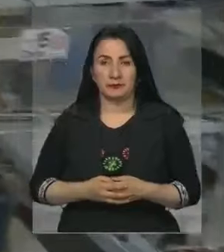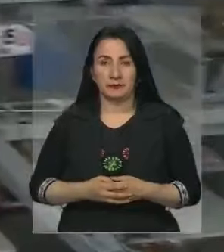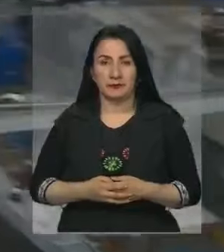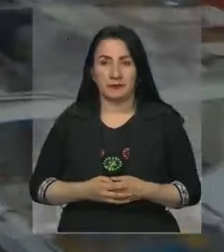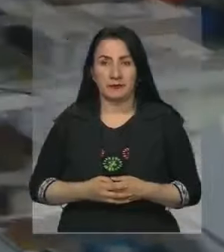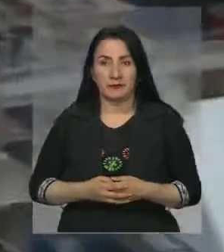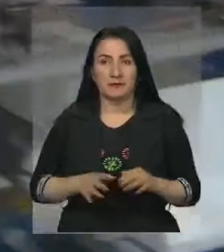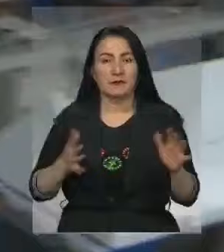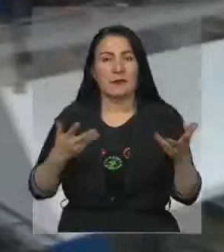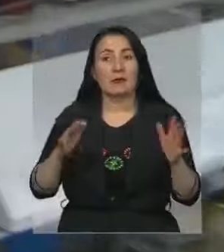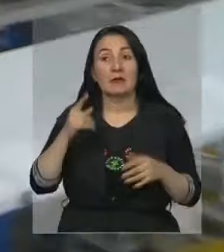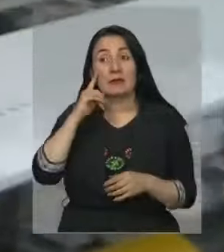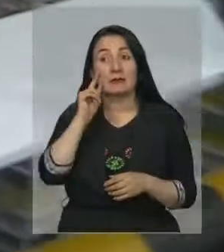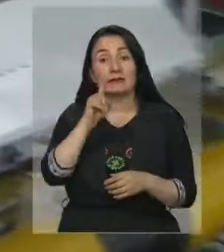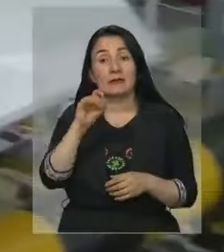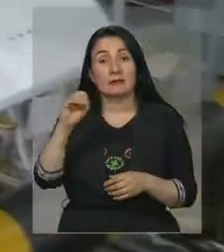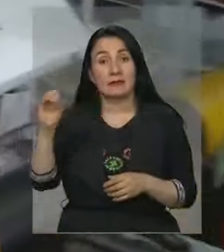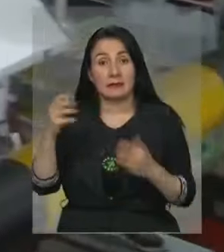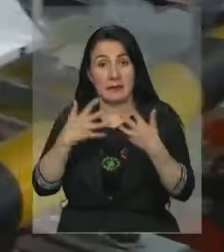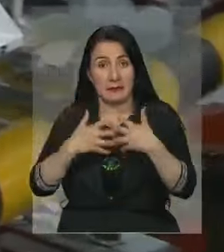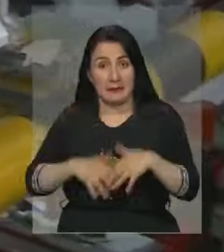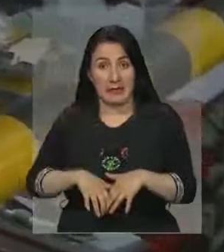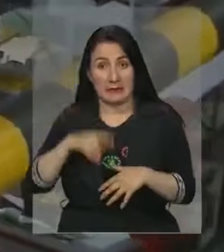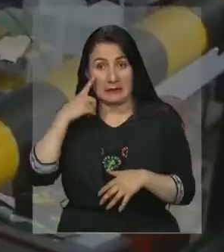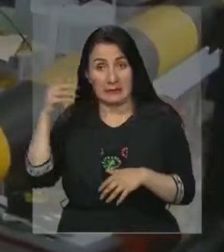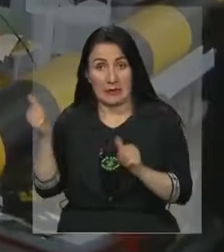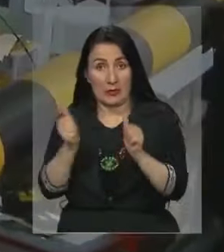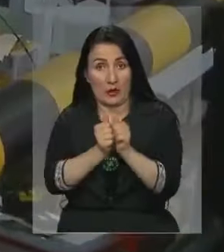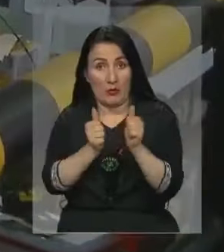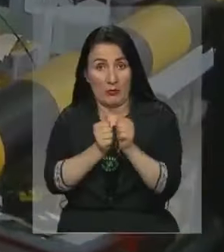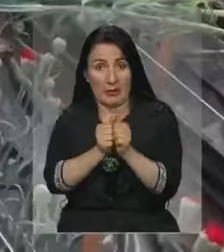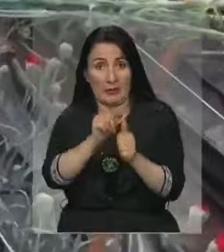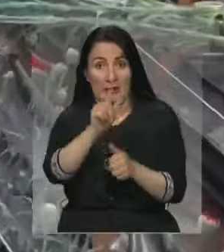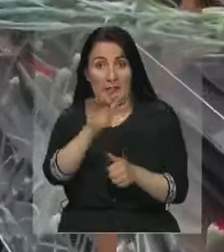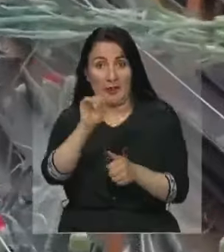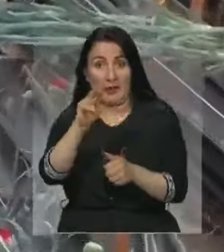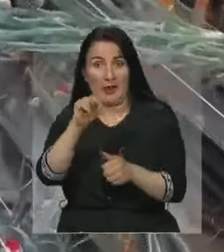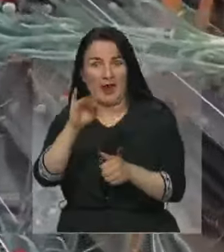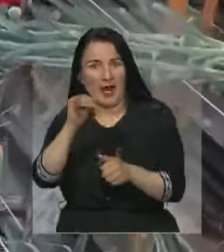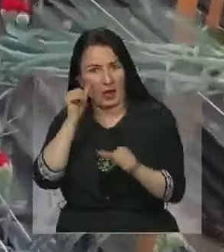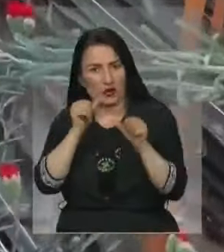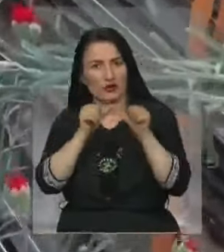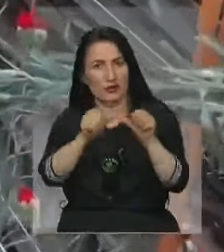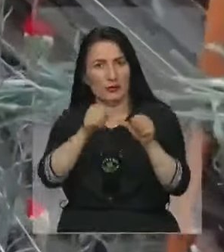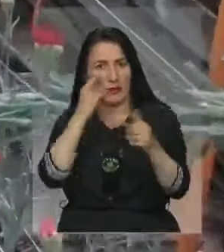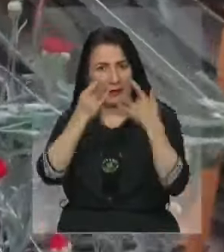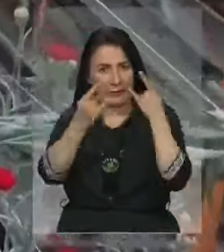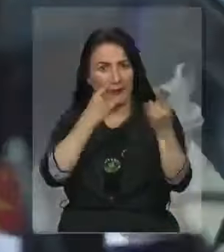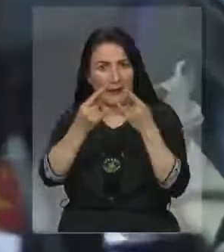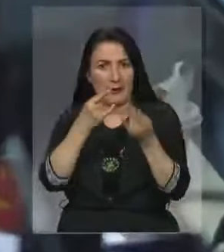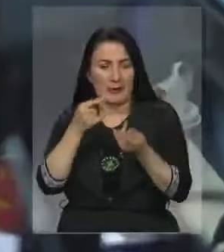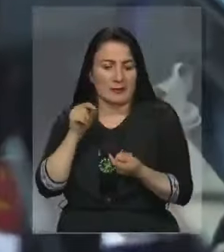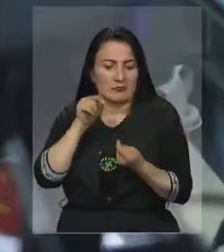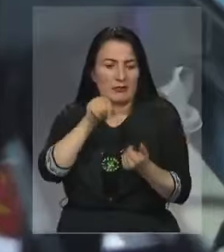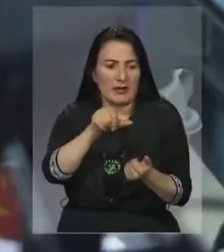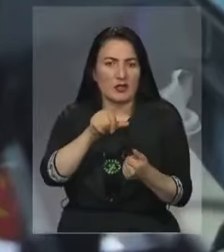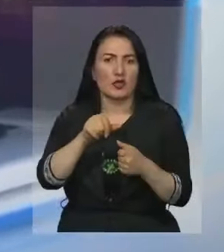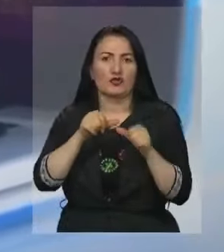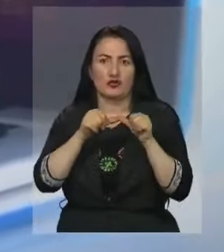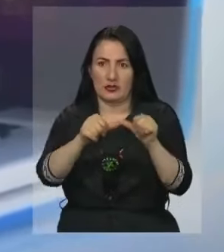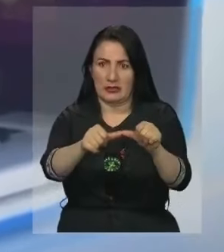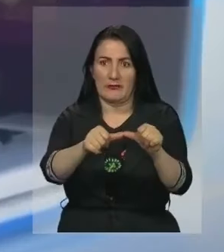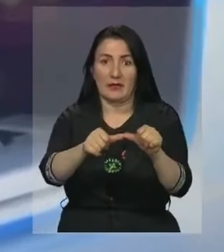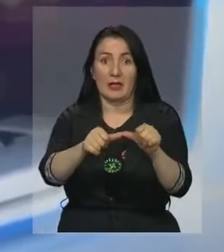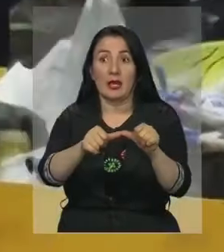Más de 600 empresas que reciben acompañamiento de Fenalco Sostenible demostraron su interés e inversión en temas de sostenibilidad